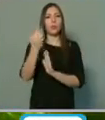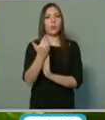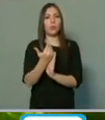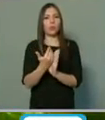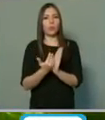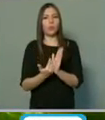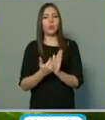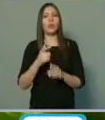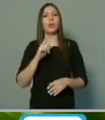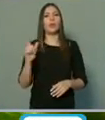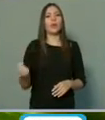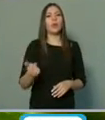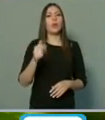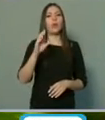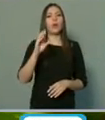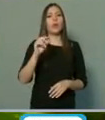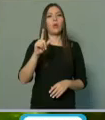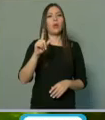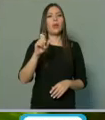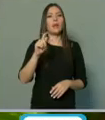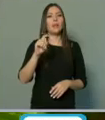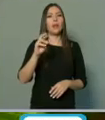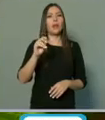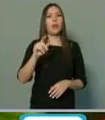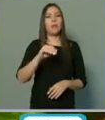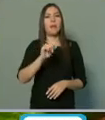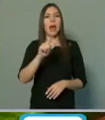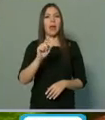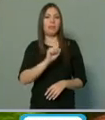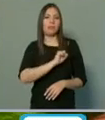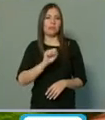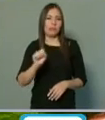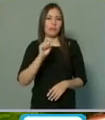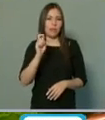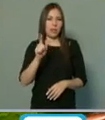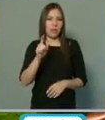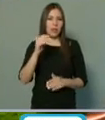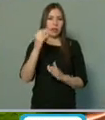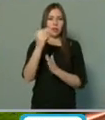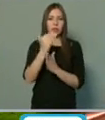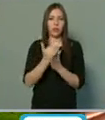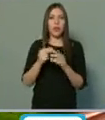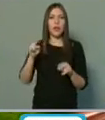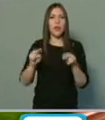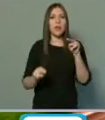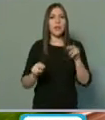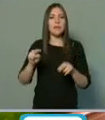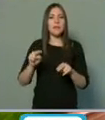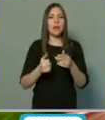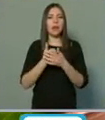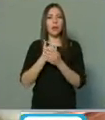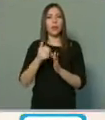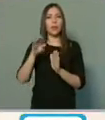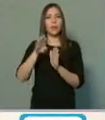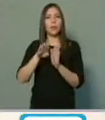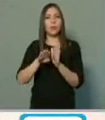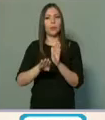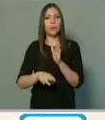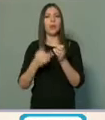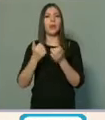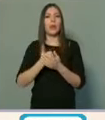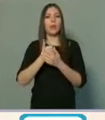colesterol malo, las low density lipoproteins, las baja, nos ayuda en el manejo de los triglicéridos, es decir, mejora el perfil de lípidos y la